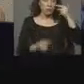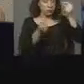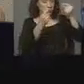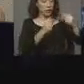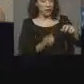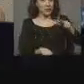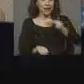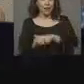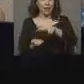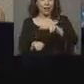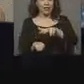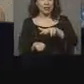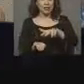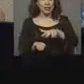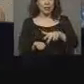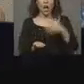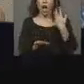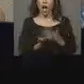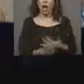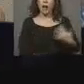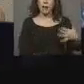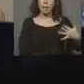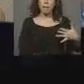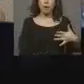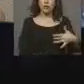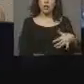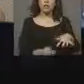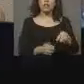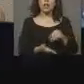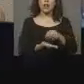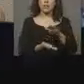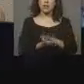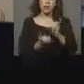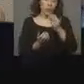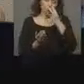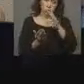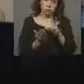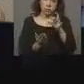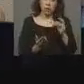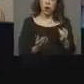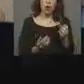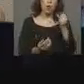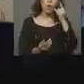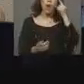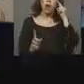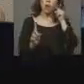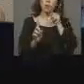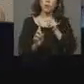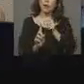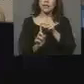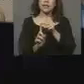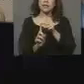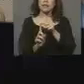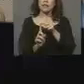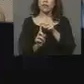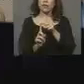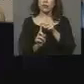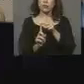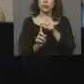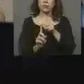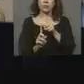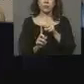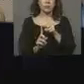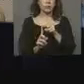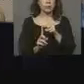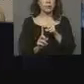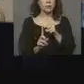la ratificación, contiene importantes reservas. Podemos entender cuál fue el objeto de la